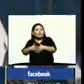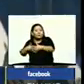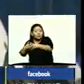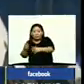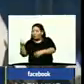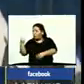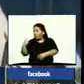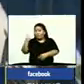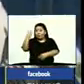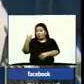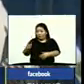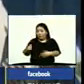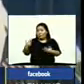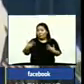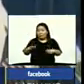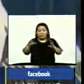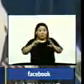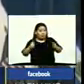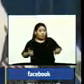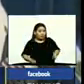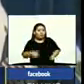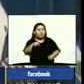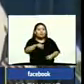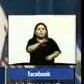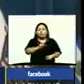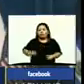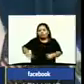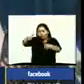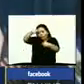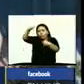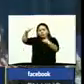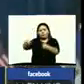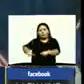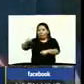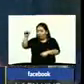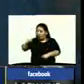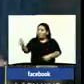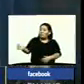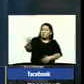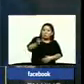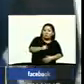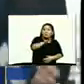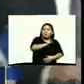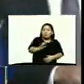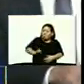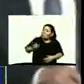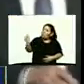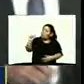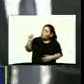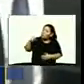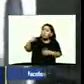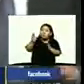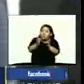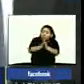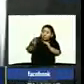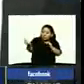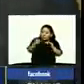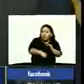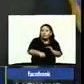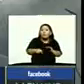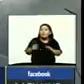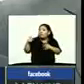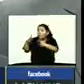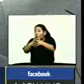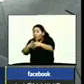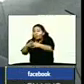días el gobierno salvadoreño firmó un acuerdo para que el país pueda alojar a las personas que pidan asilo en ese país norteamericano.